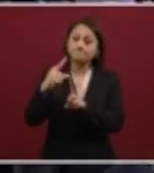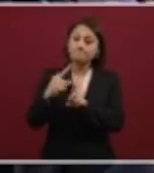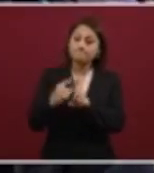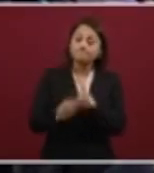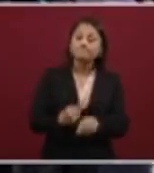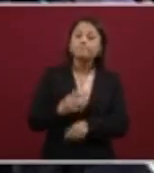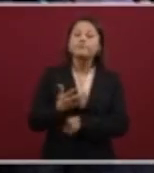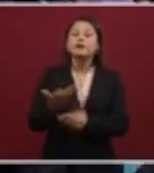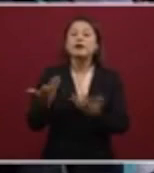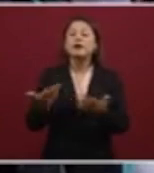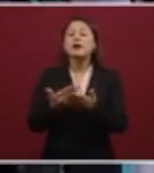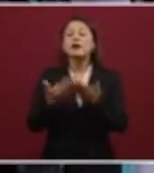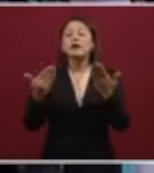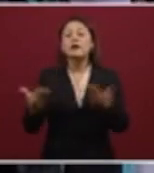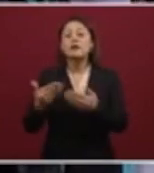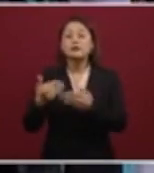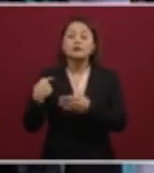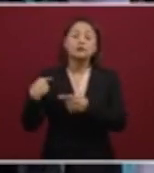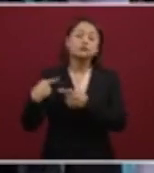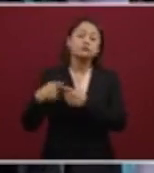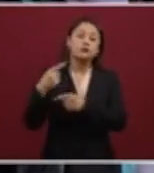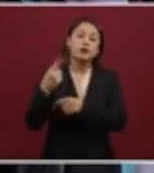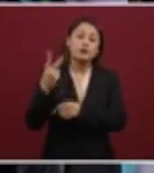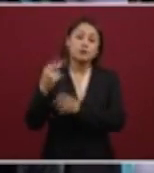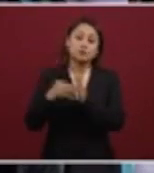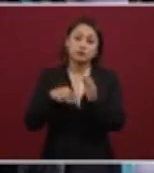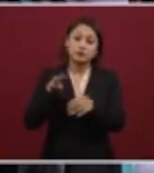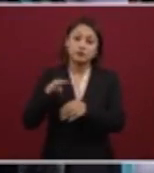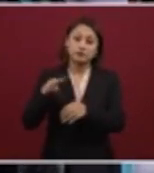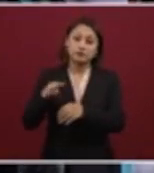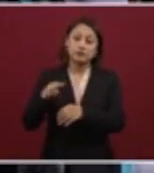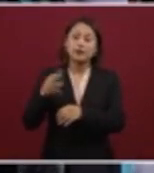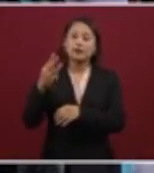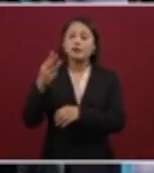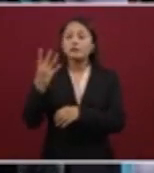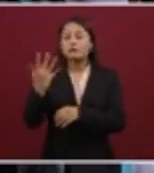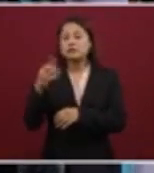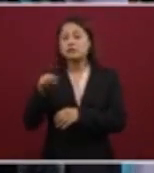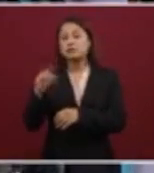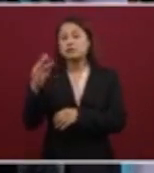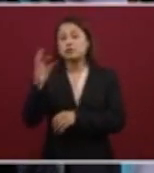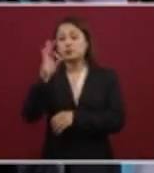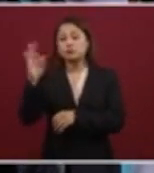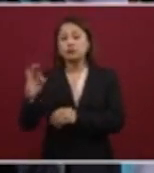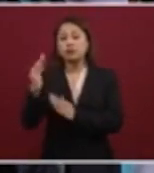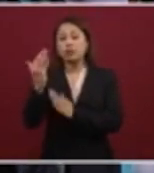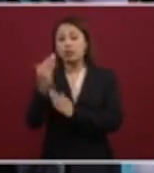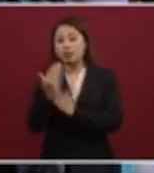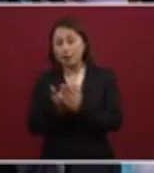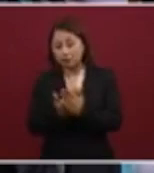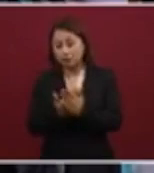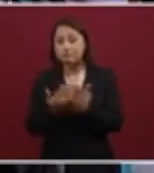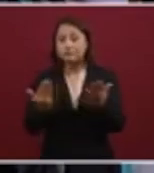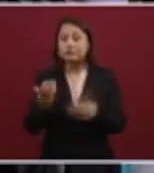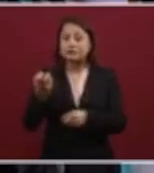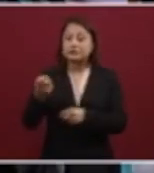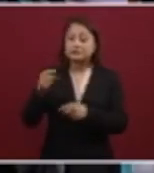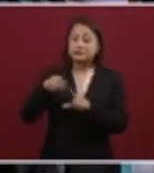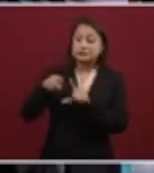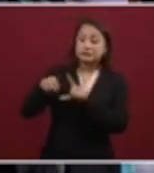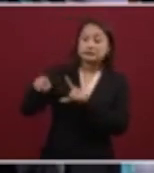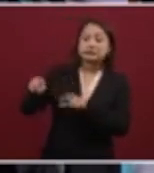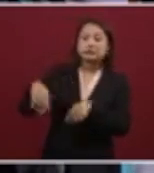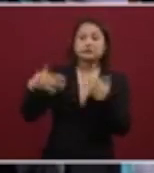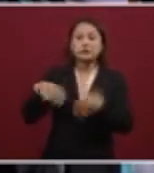acumulado en lo que va del año del 5.3%. Datos que son preocupantes, pero también la percepción a